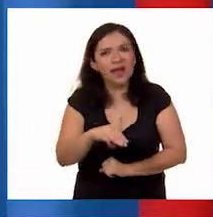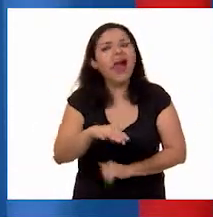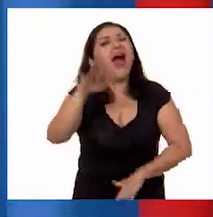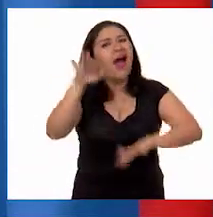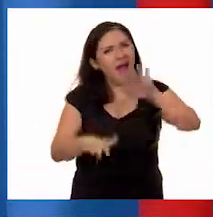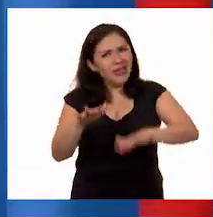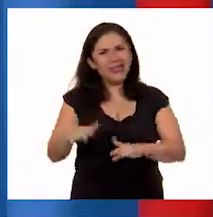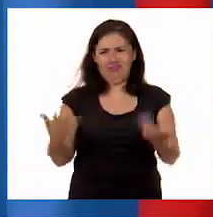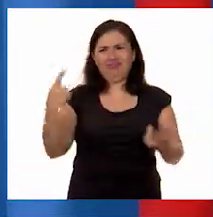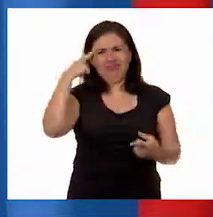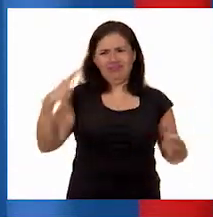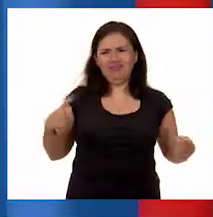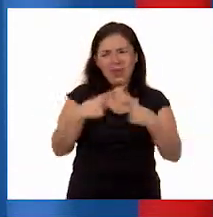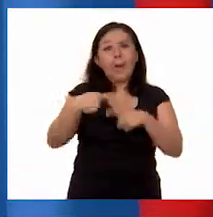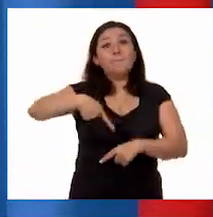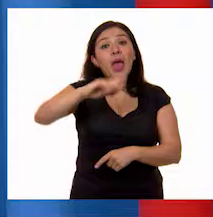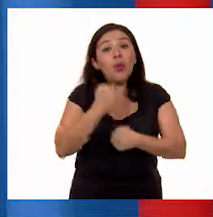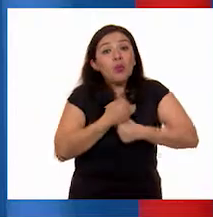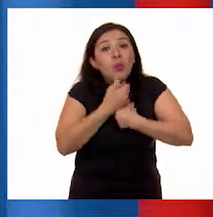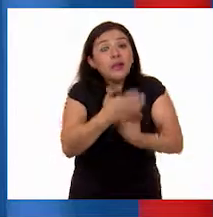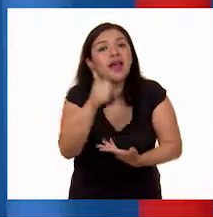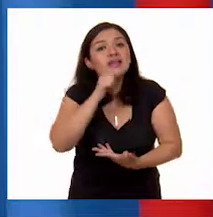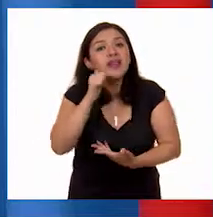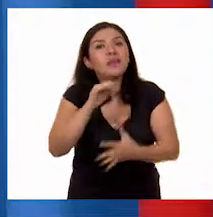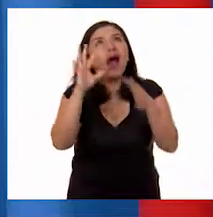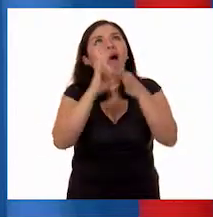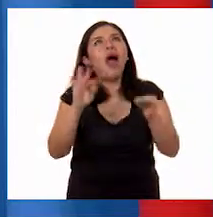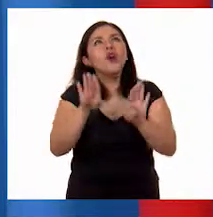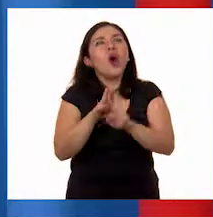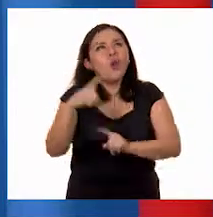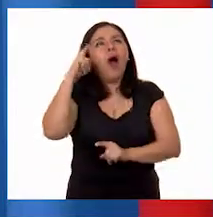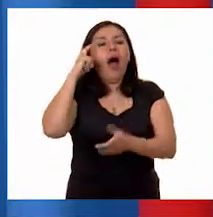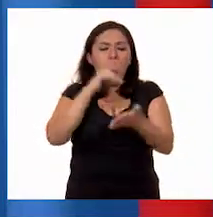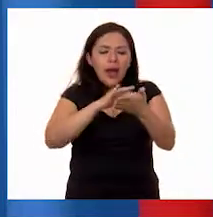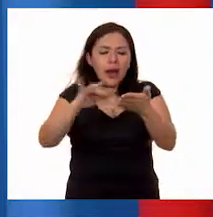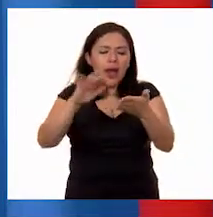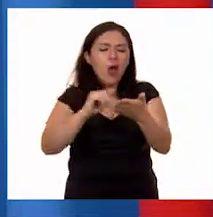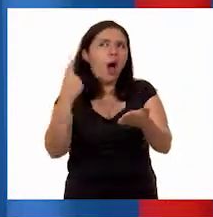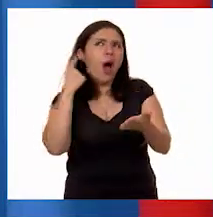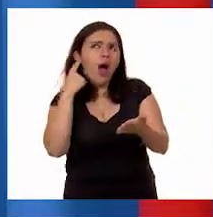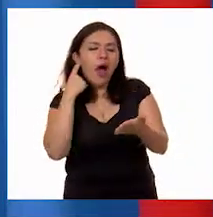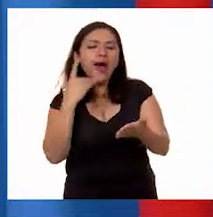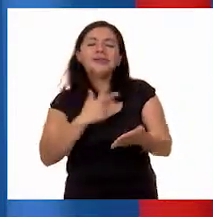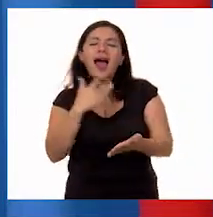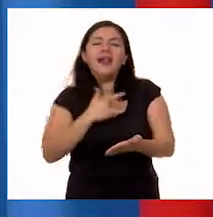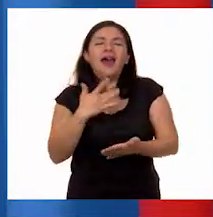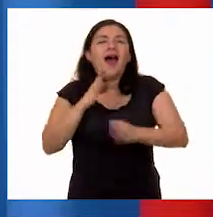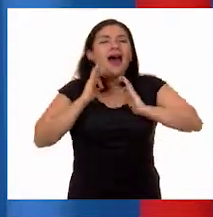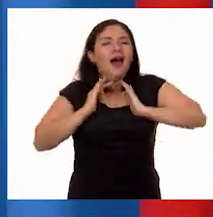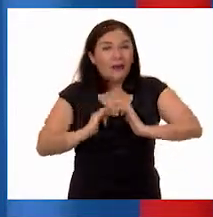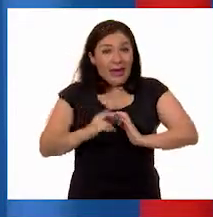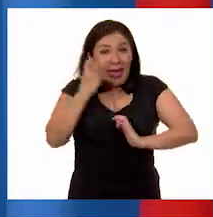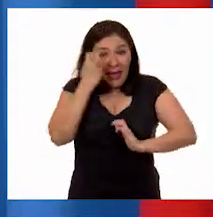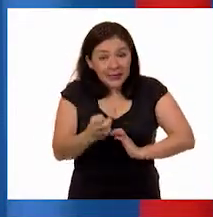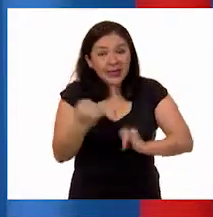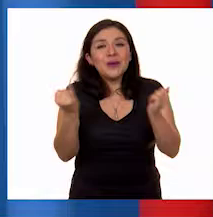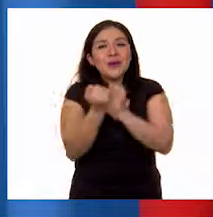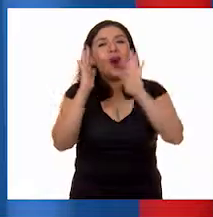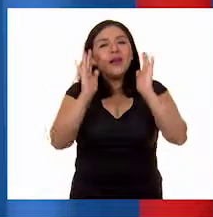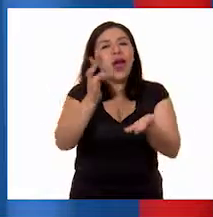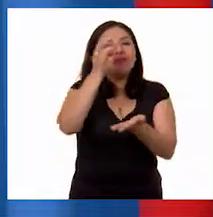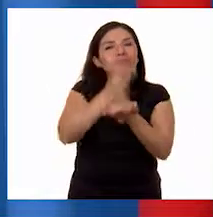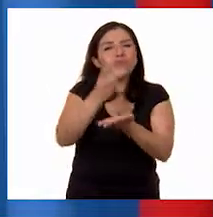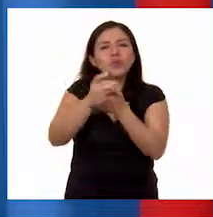embargo la poesía siempre evoca o remueve algo en quien la lee o la escucha. Y en ese sentido también